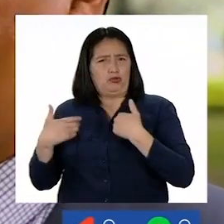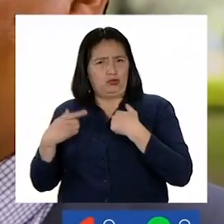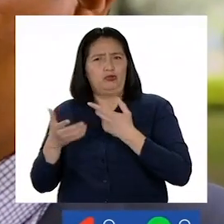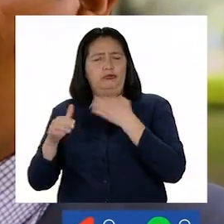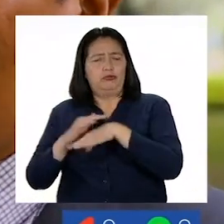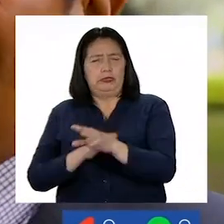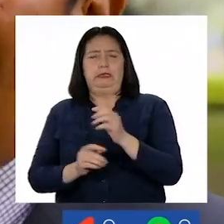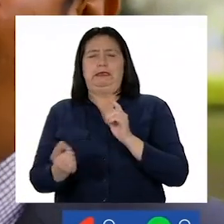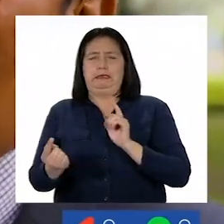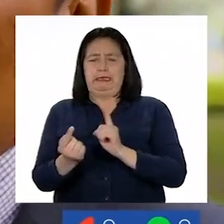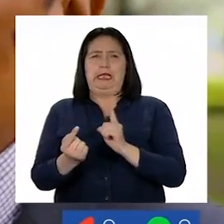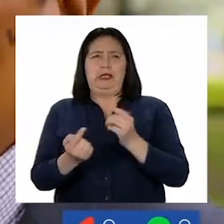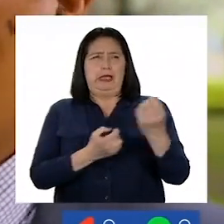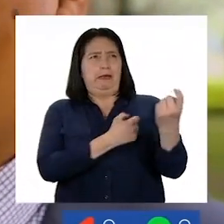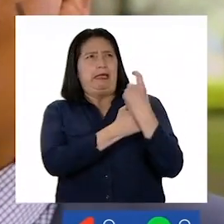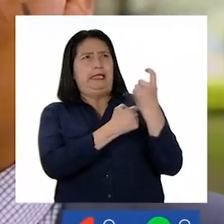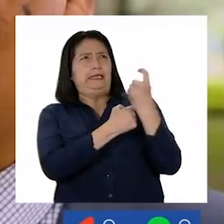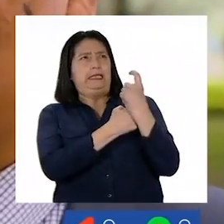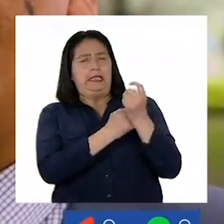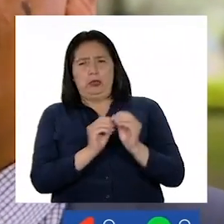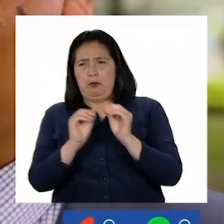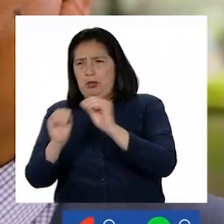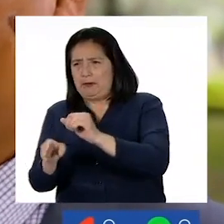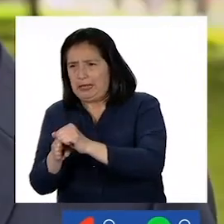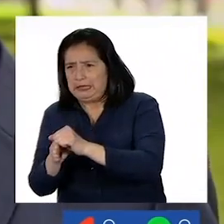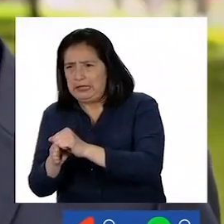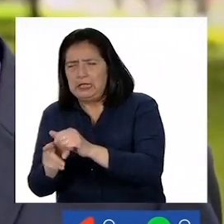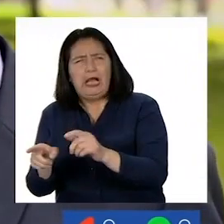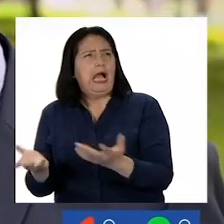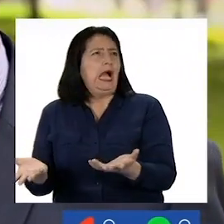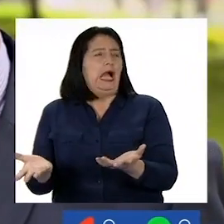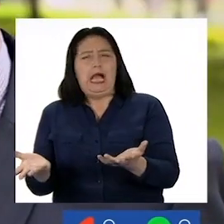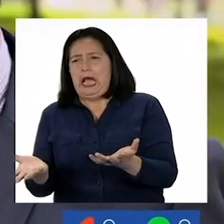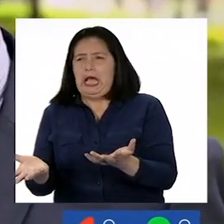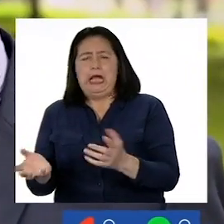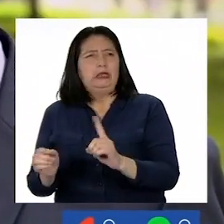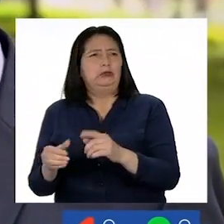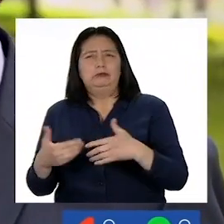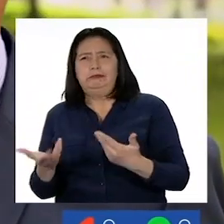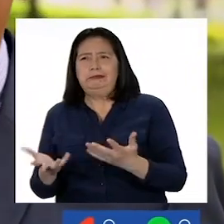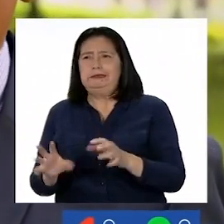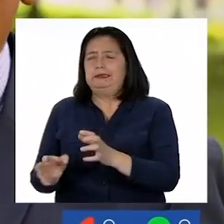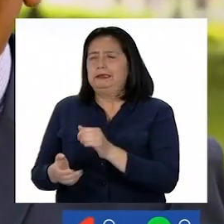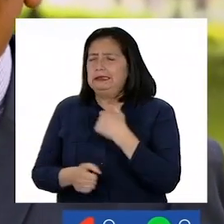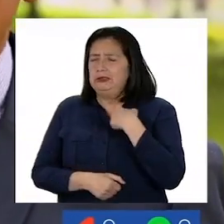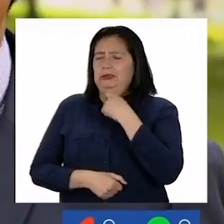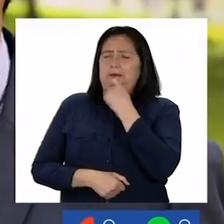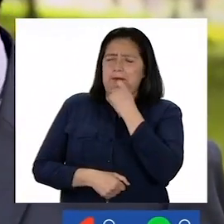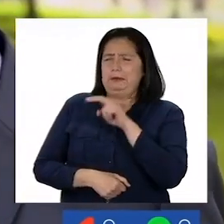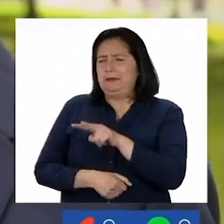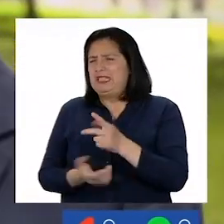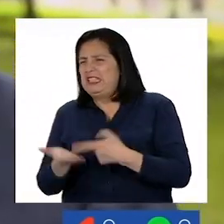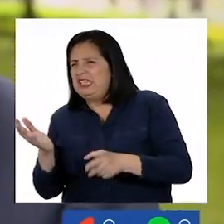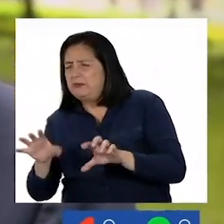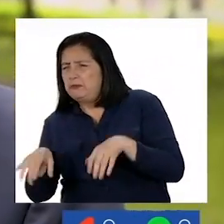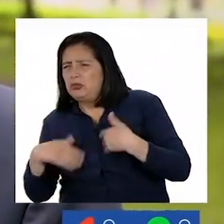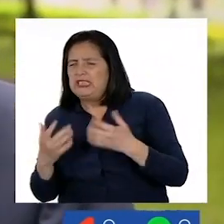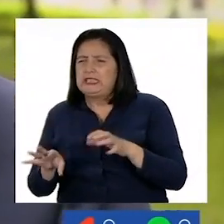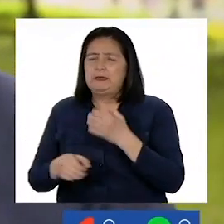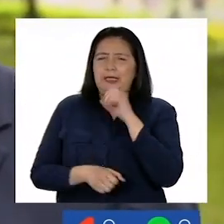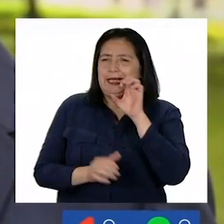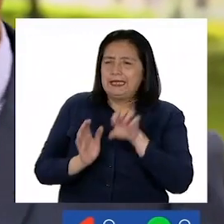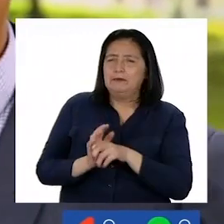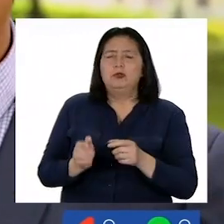la teoría no necesariamente funciona con los estudiantes. Entonces empezamos a ver alternativas como contar